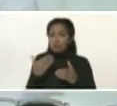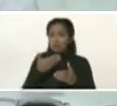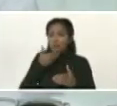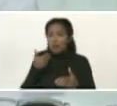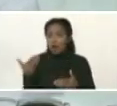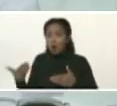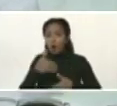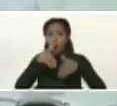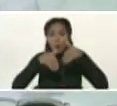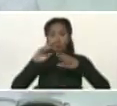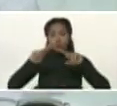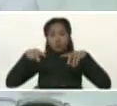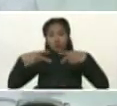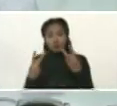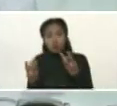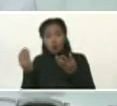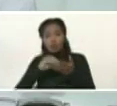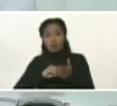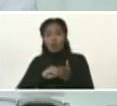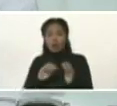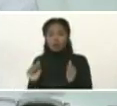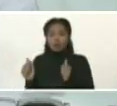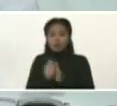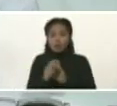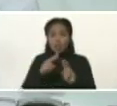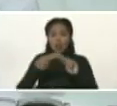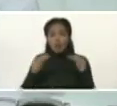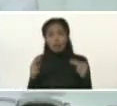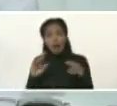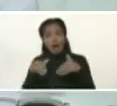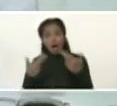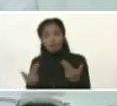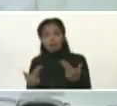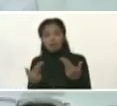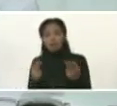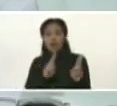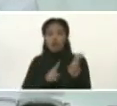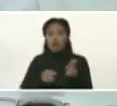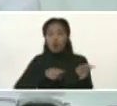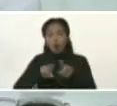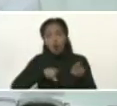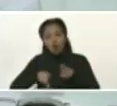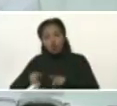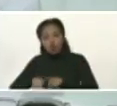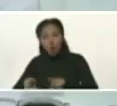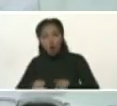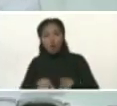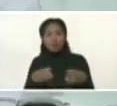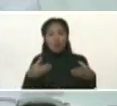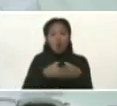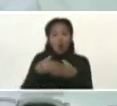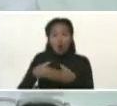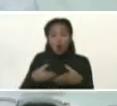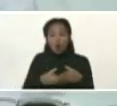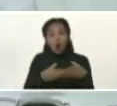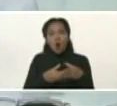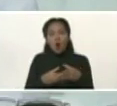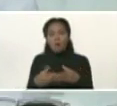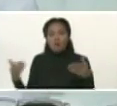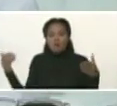nuevas elecciones y en la restitución de la paz y en el control de los grupos fascistas que estaban asaltando la